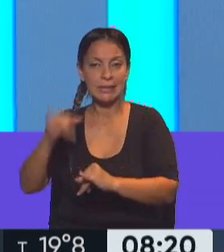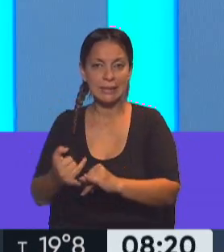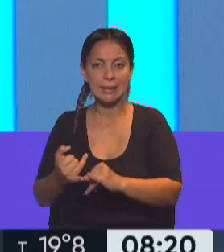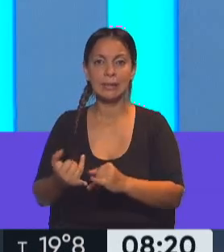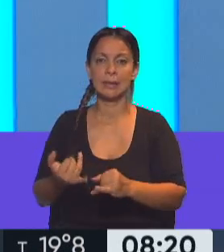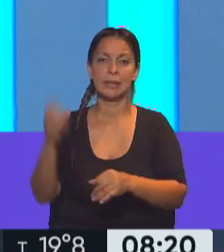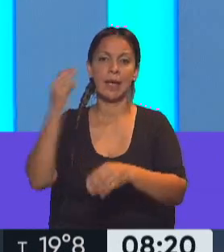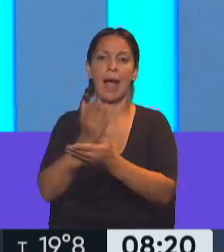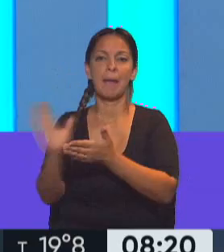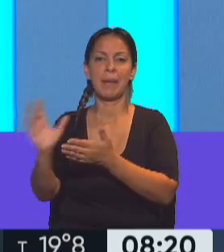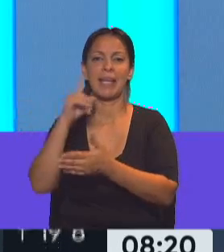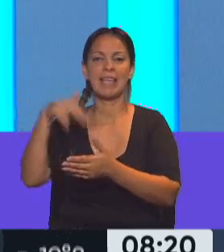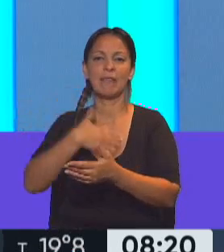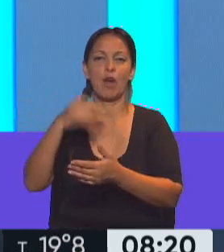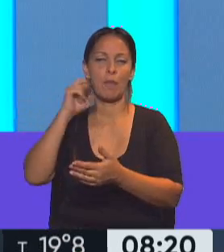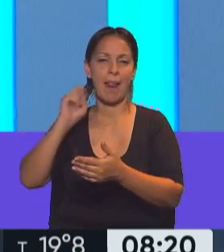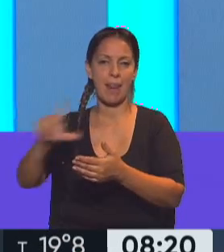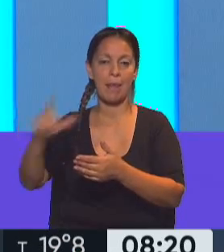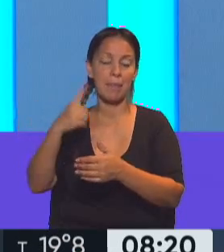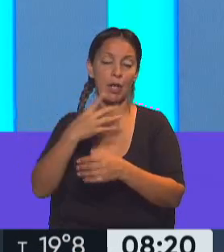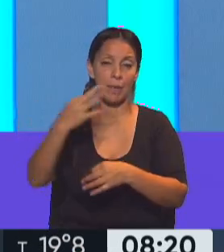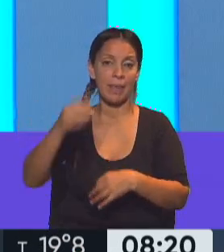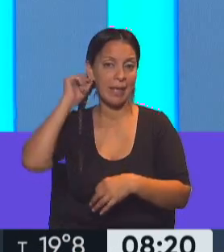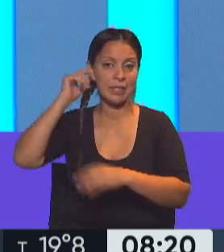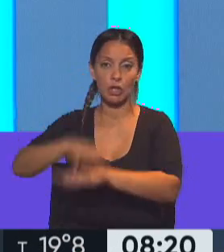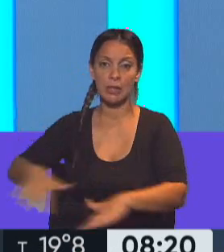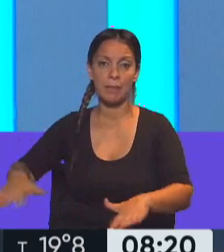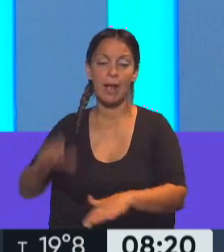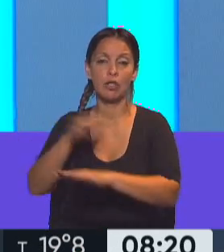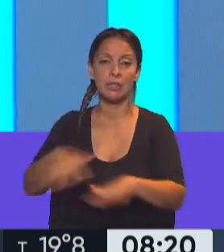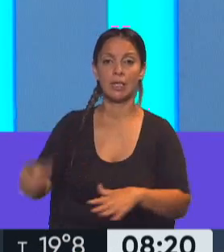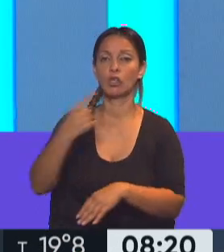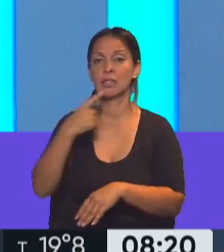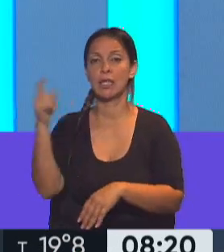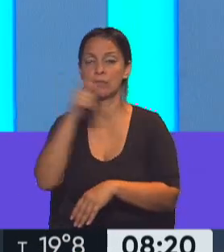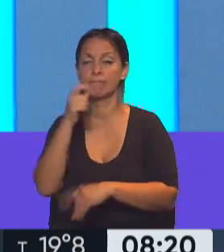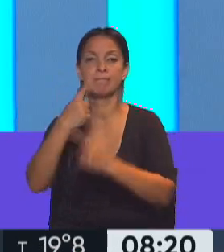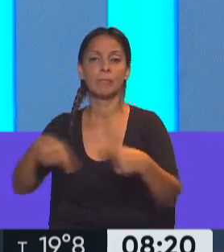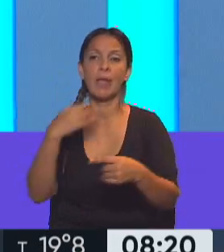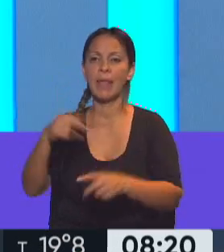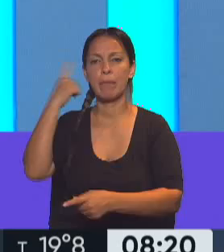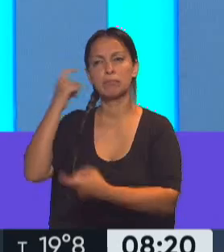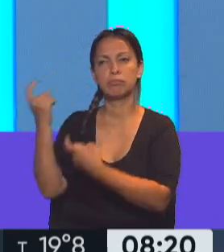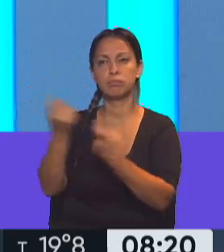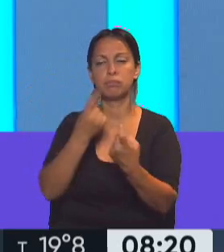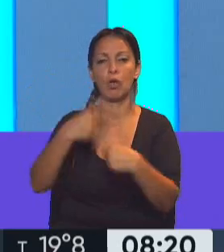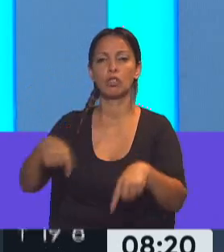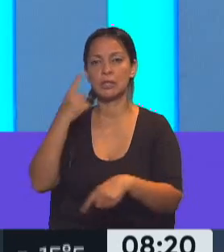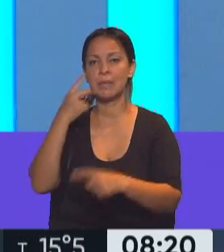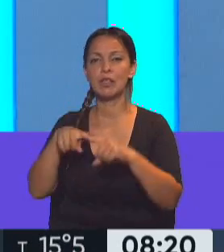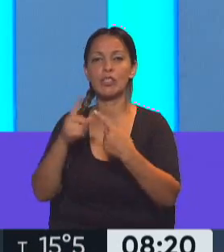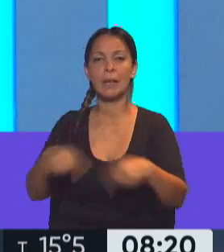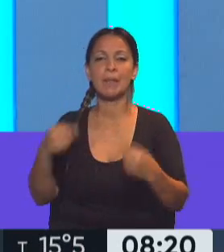comunidad educativa, porque verdaderamente desde muy temprana edad los niños y las niñas deben adquirir conocimientos y herramientas para